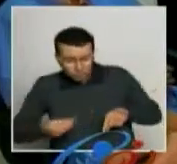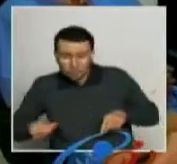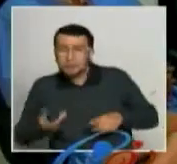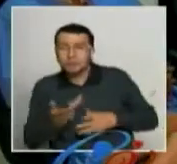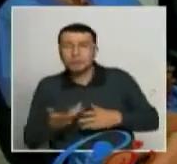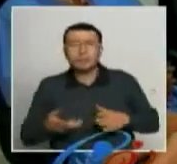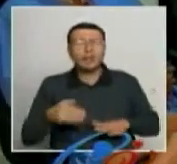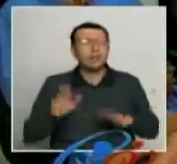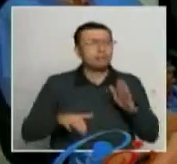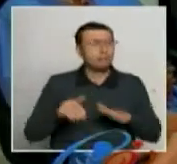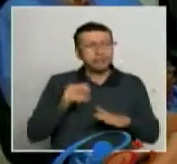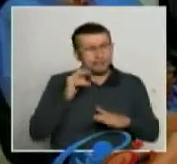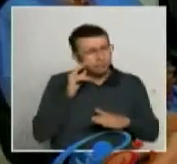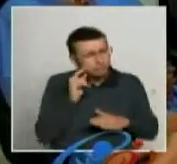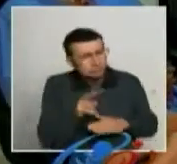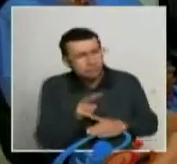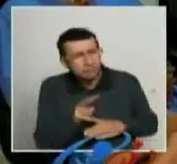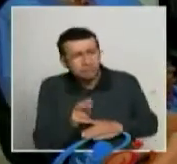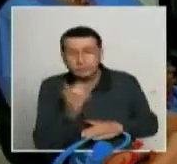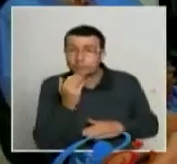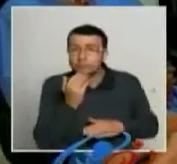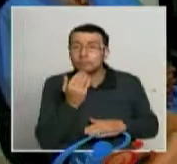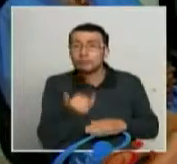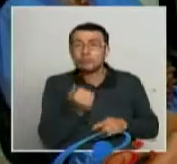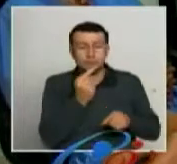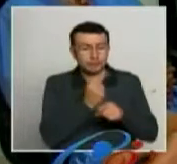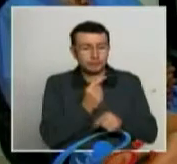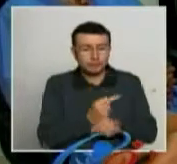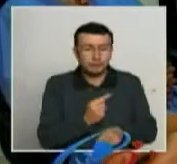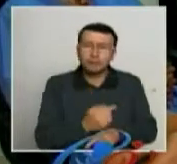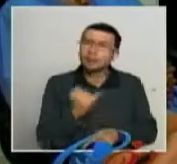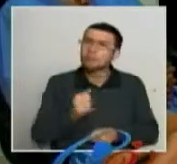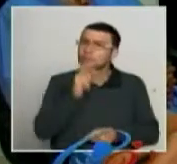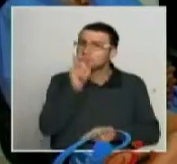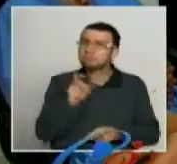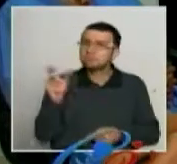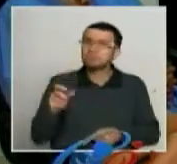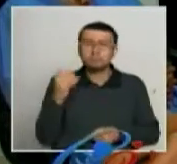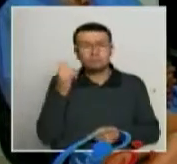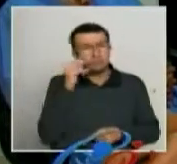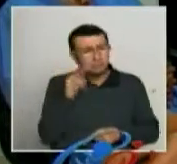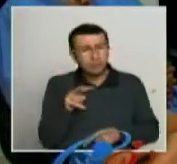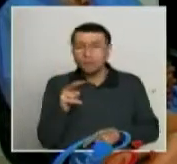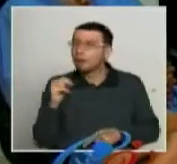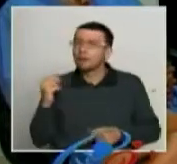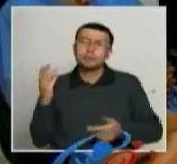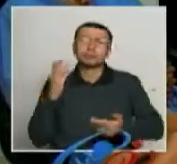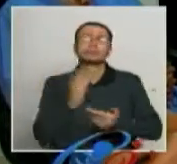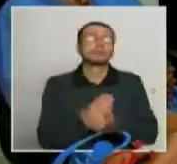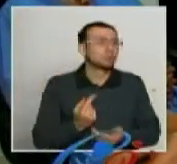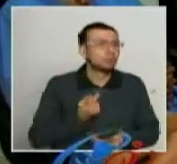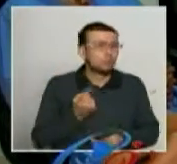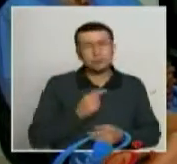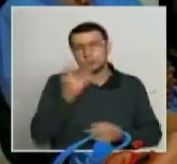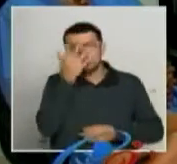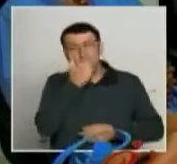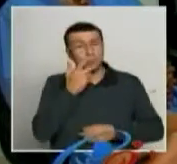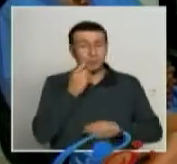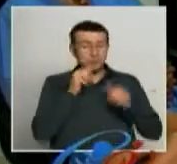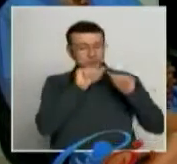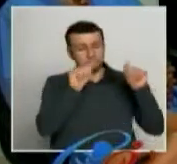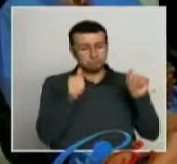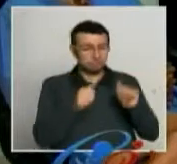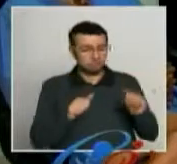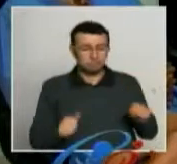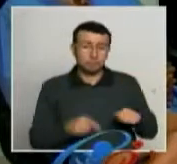muchas veces dentro de las patologías de este tipo de pacientes que generalmente recurren a métodos en los cuales